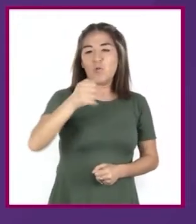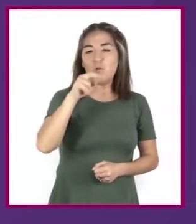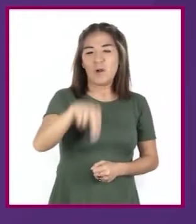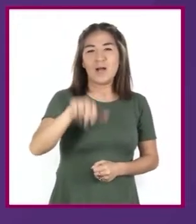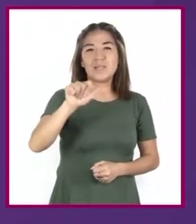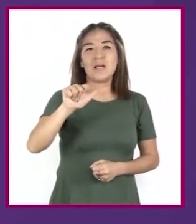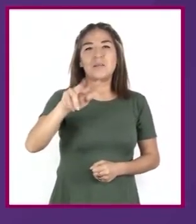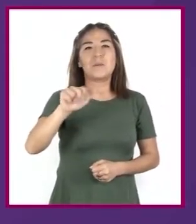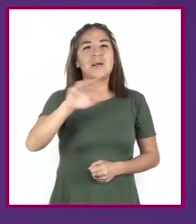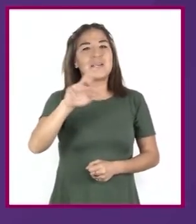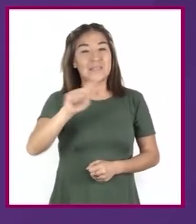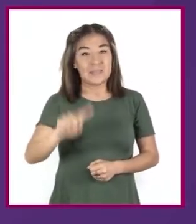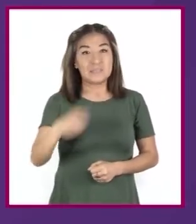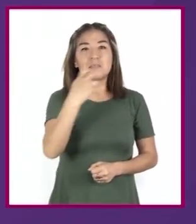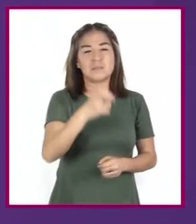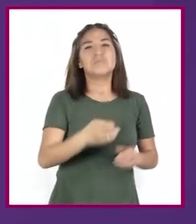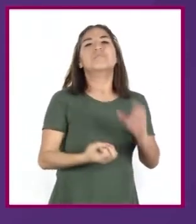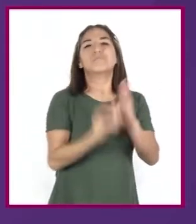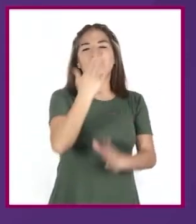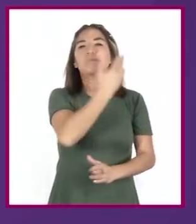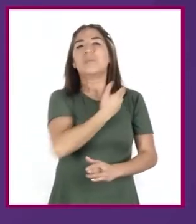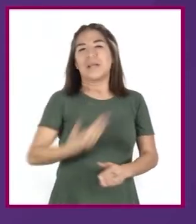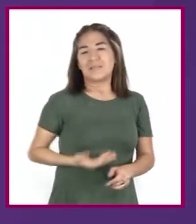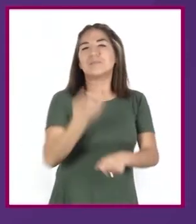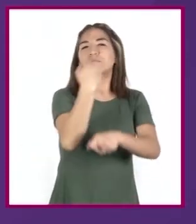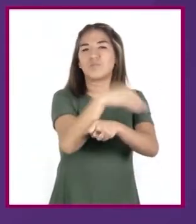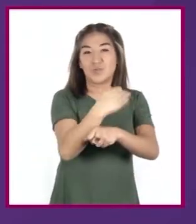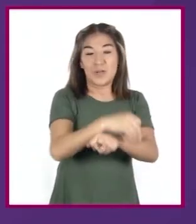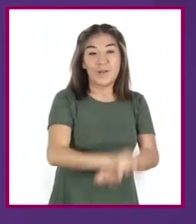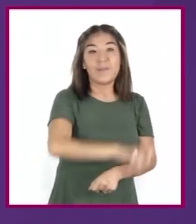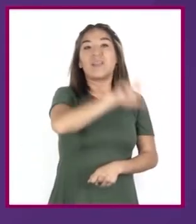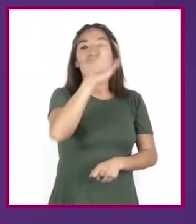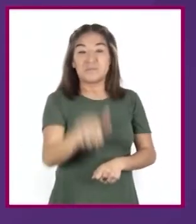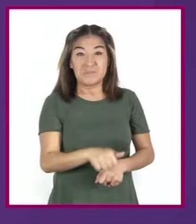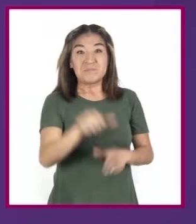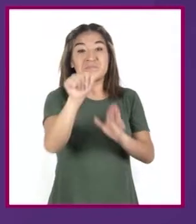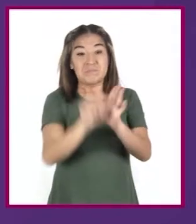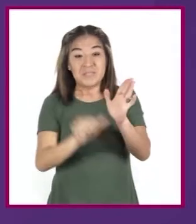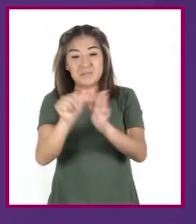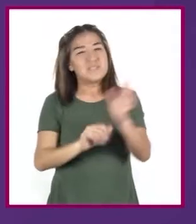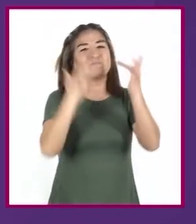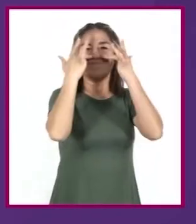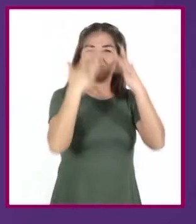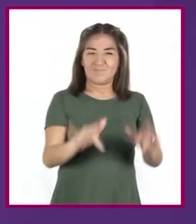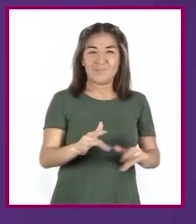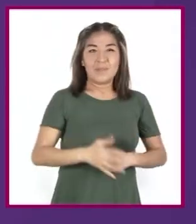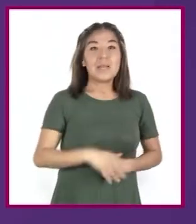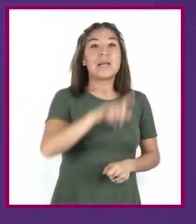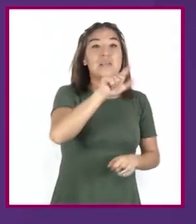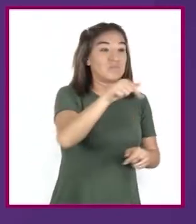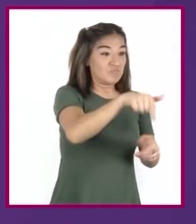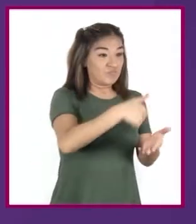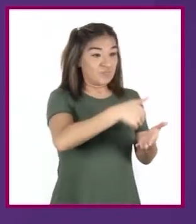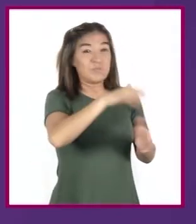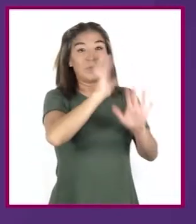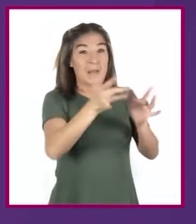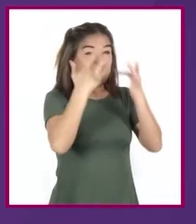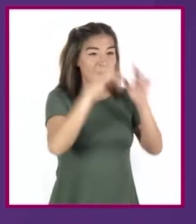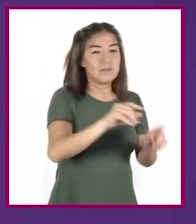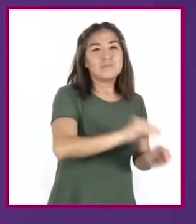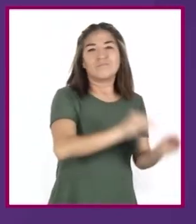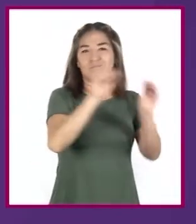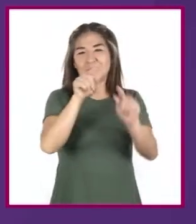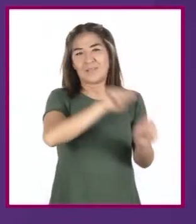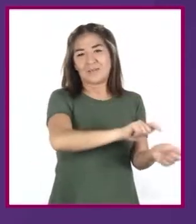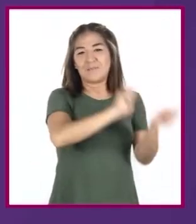fue nombrado presidente interino y unos meses después renunció. A su salida se eligió a Comonfort como su